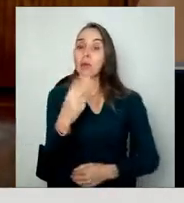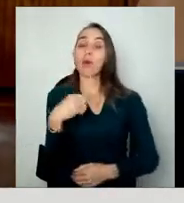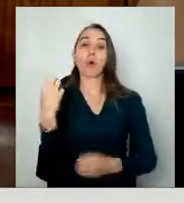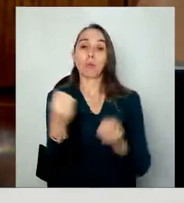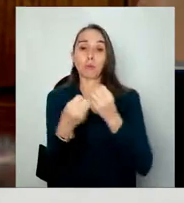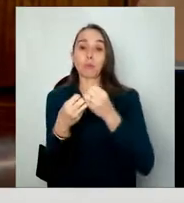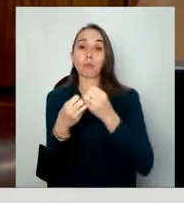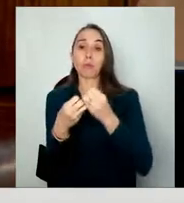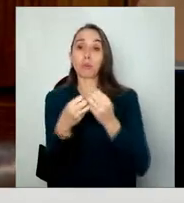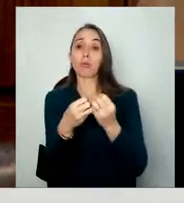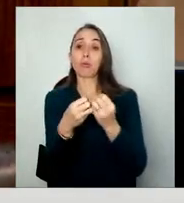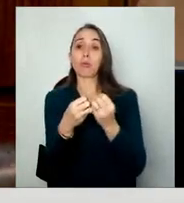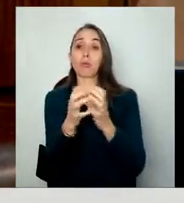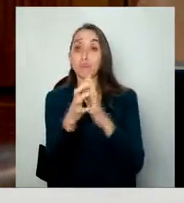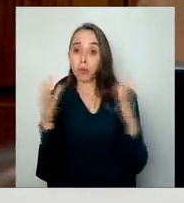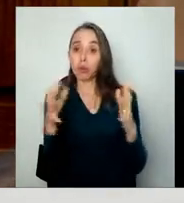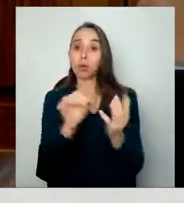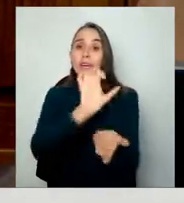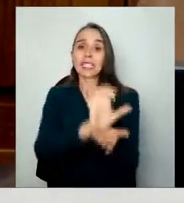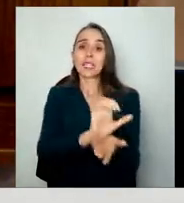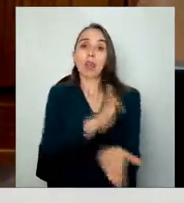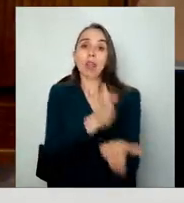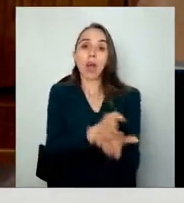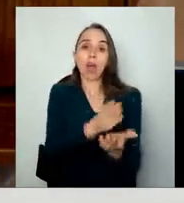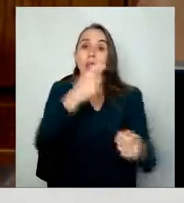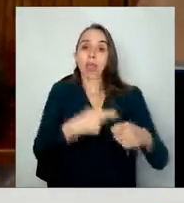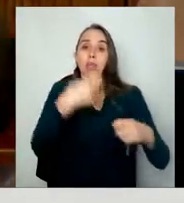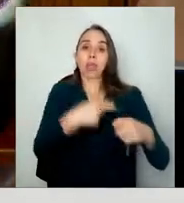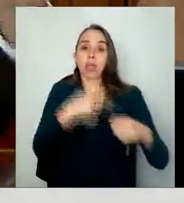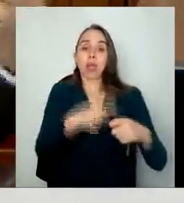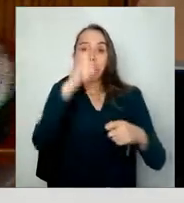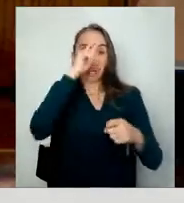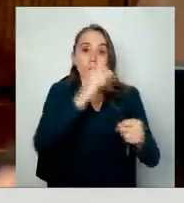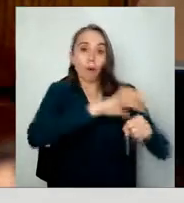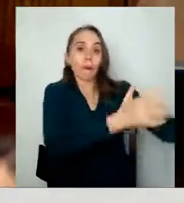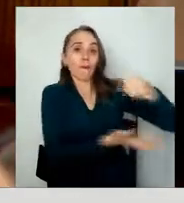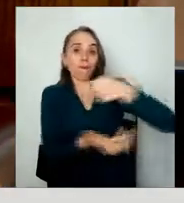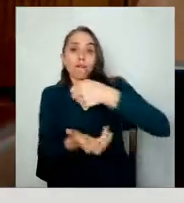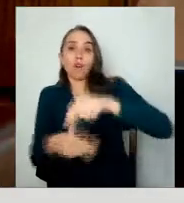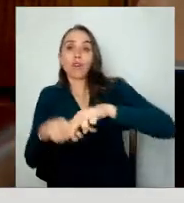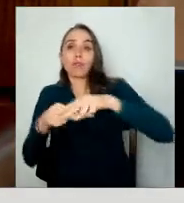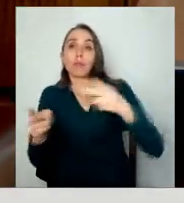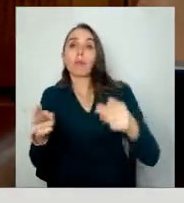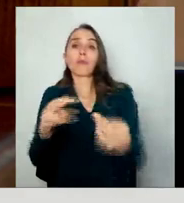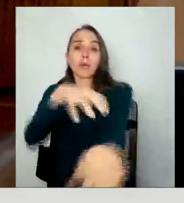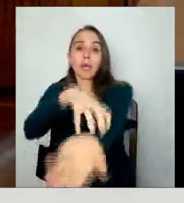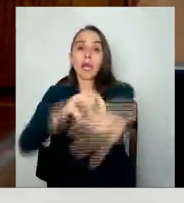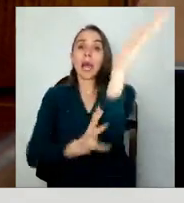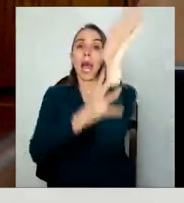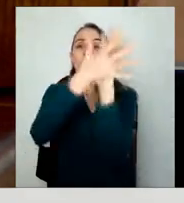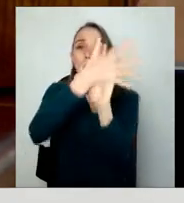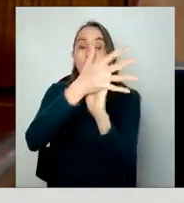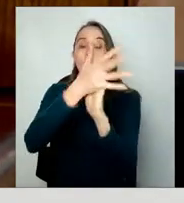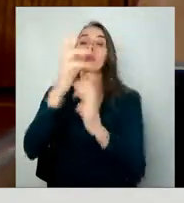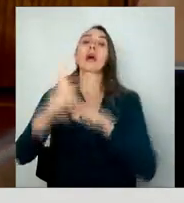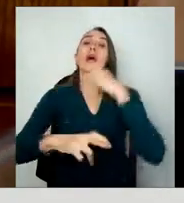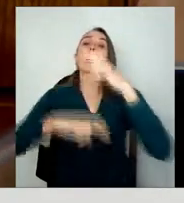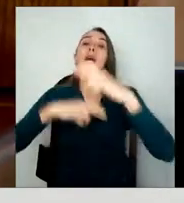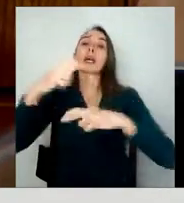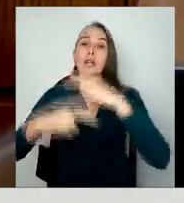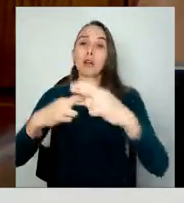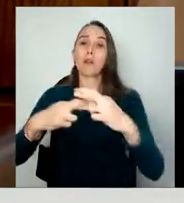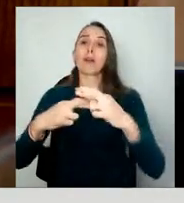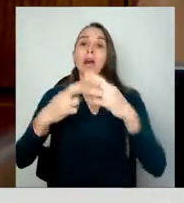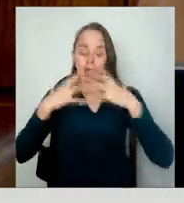en general es rígido para acceder a recursos públicos pensemos lo que ocurrió en la araucanía tuvimos que renovar eh implementos de seguridad para